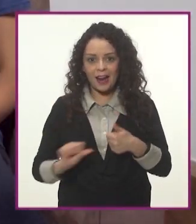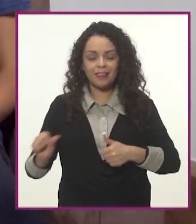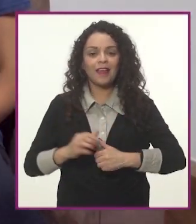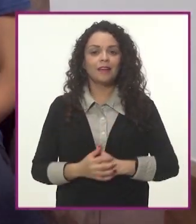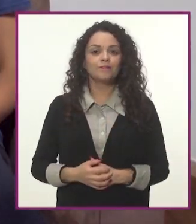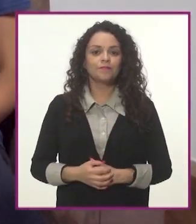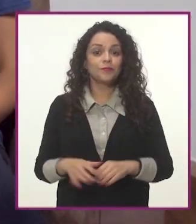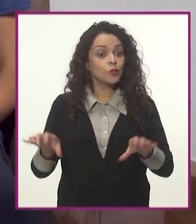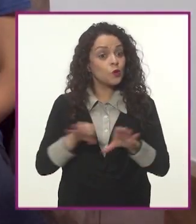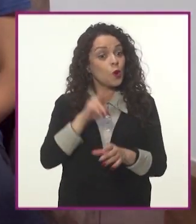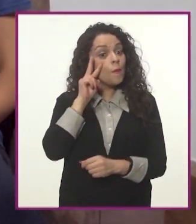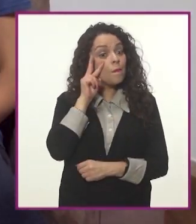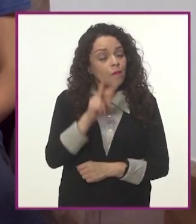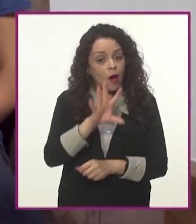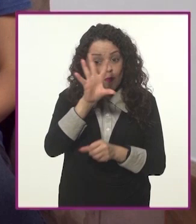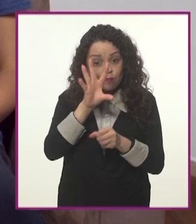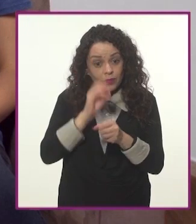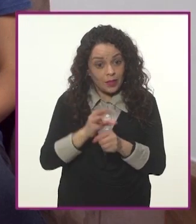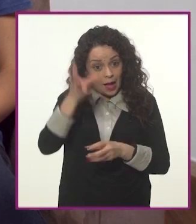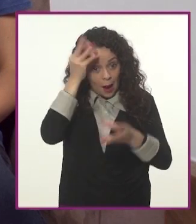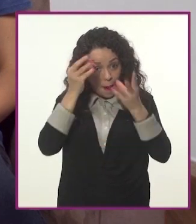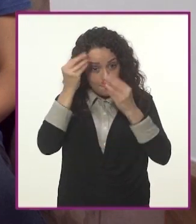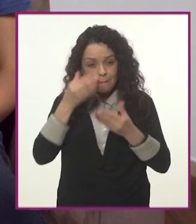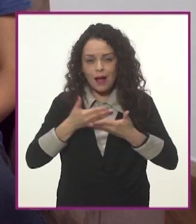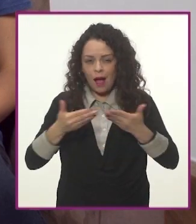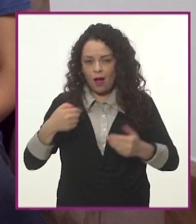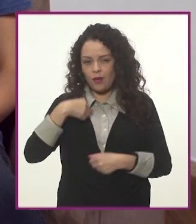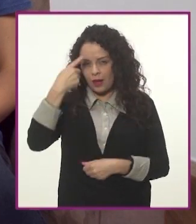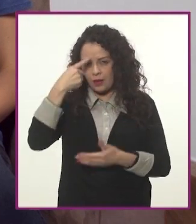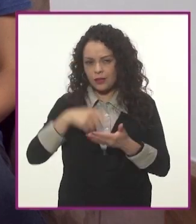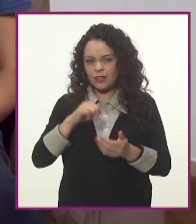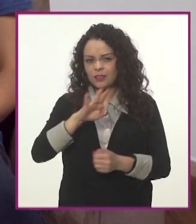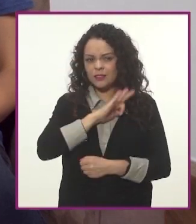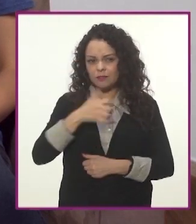¿Cómo ven? Con todo esto que aprendí, yo creo que ahora sí podría aventarme